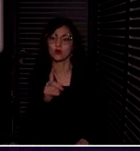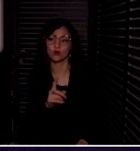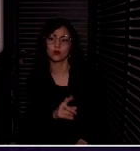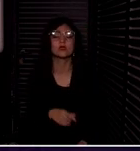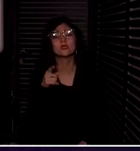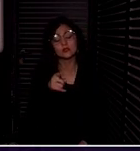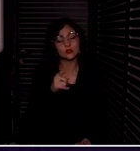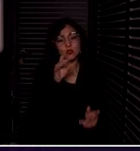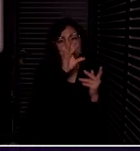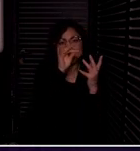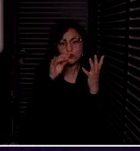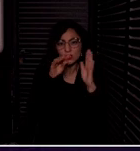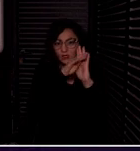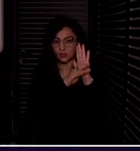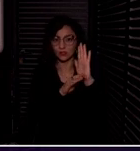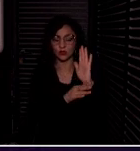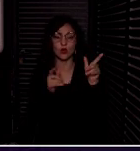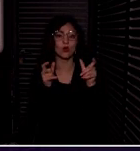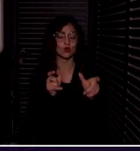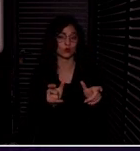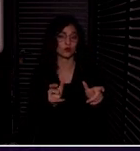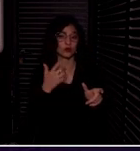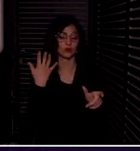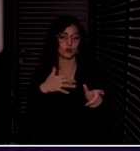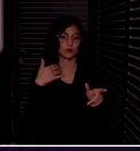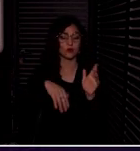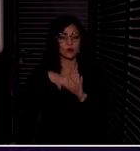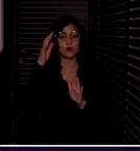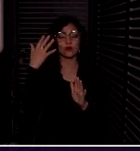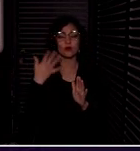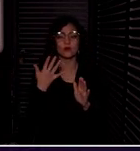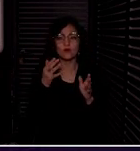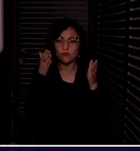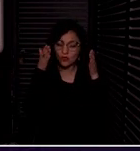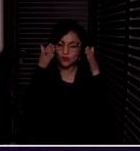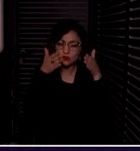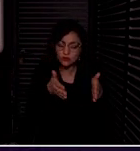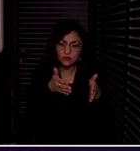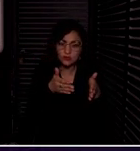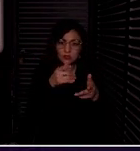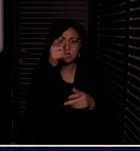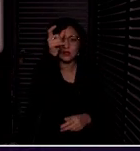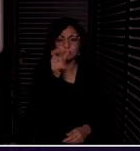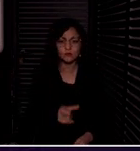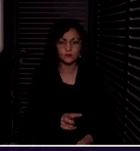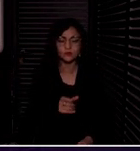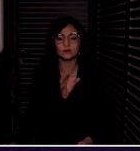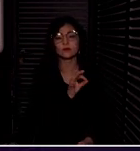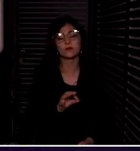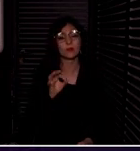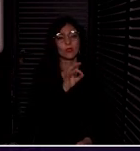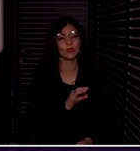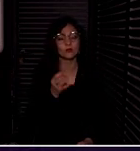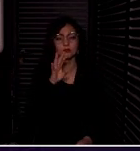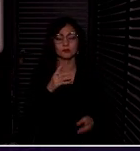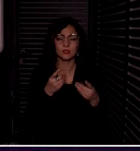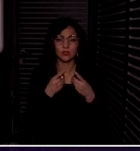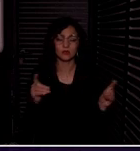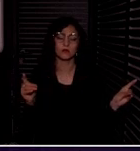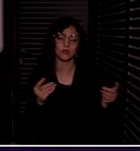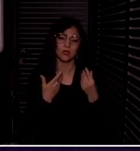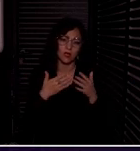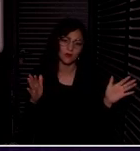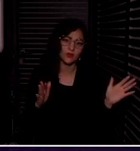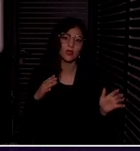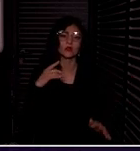de contenidos y el control es oligárquico, concentrado en un actor, o el control es democrático, abierto,